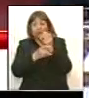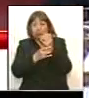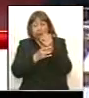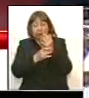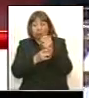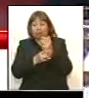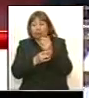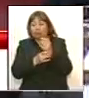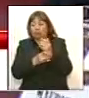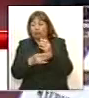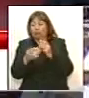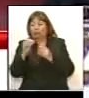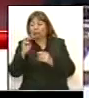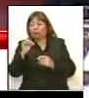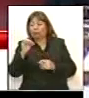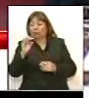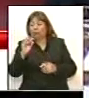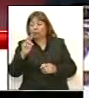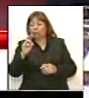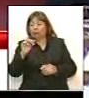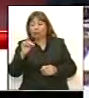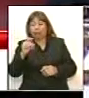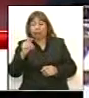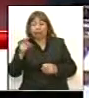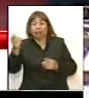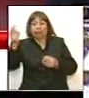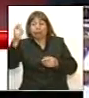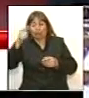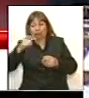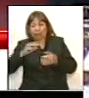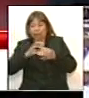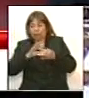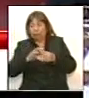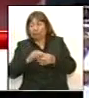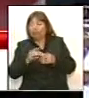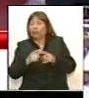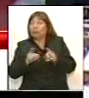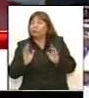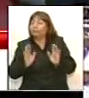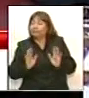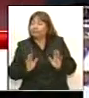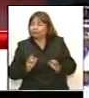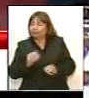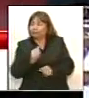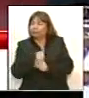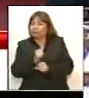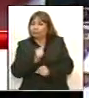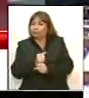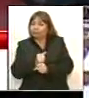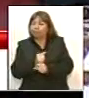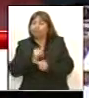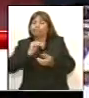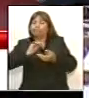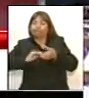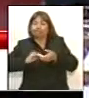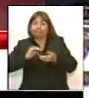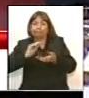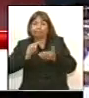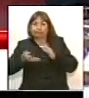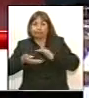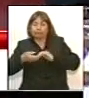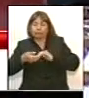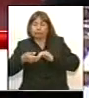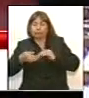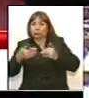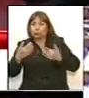voluntad, migrantes peruanos que han salido, vienen otra vez con el deseo de cooperar. Pero hay que trabajar también con esas comunidades porque también hay muchos de ellos que se ven